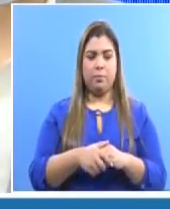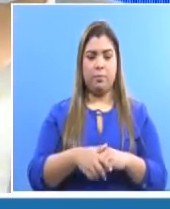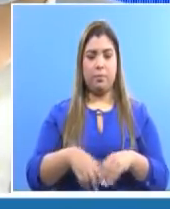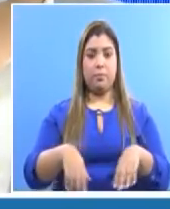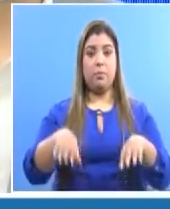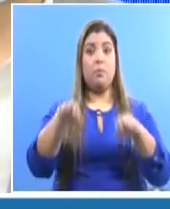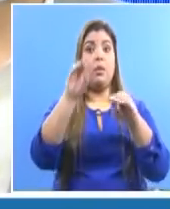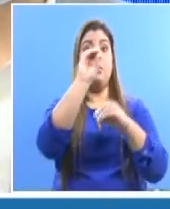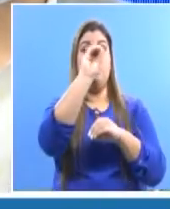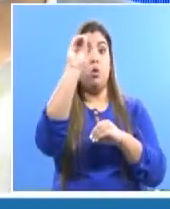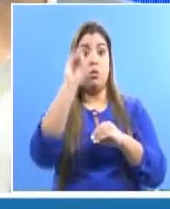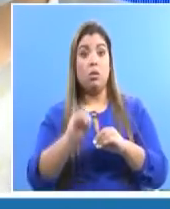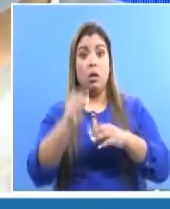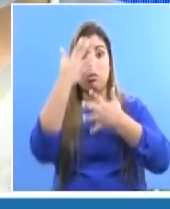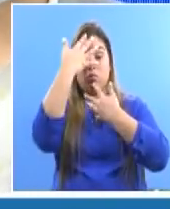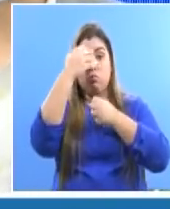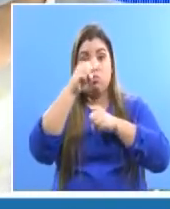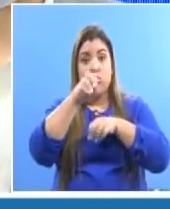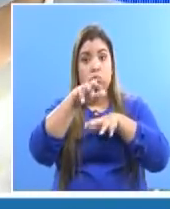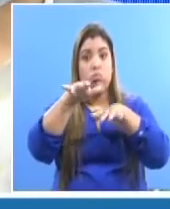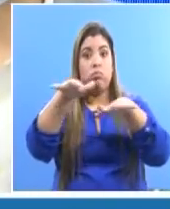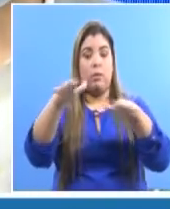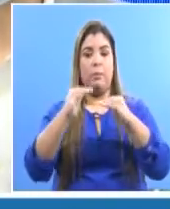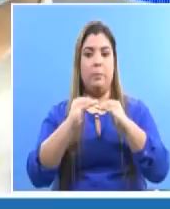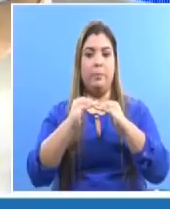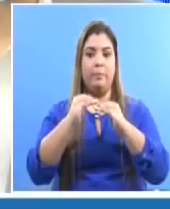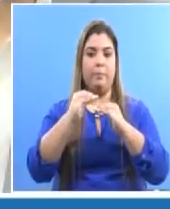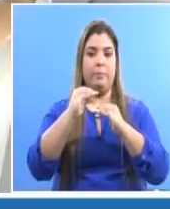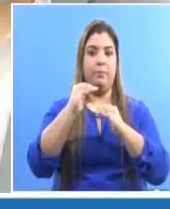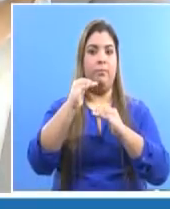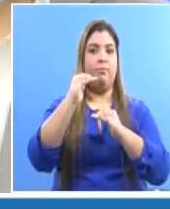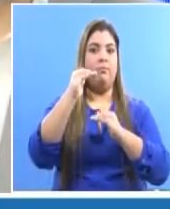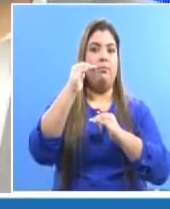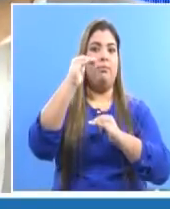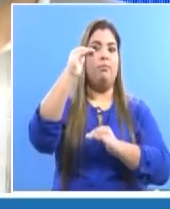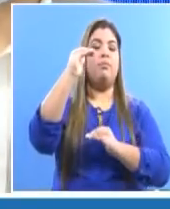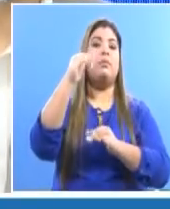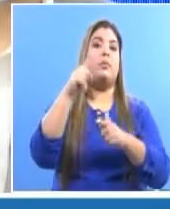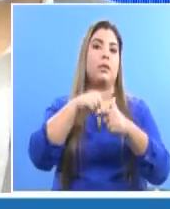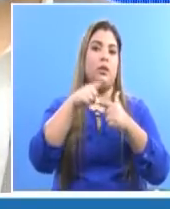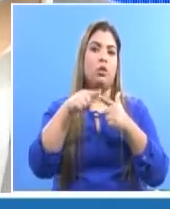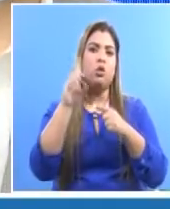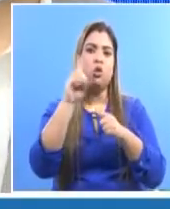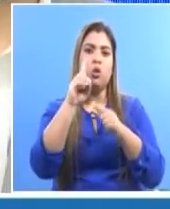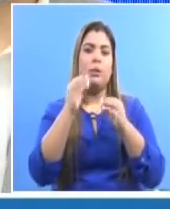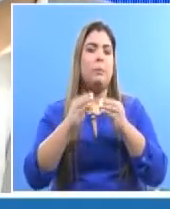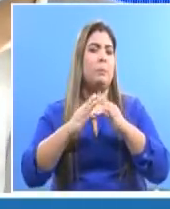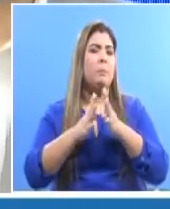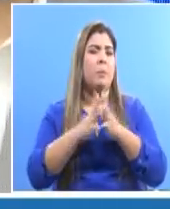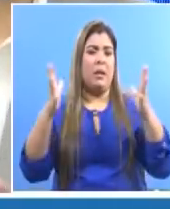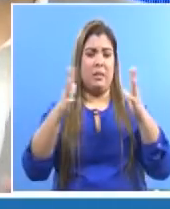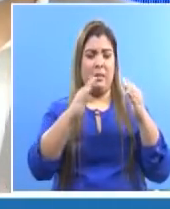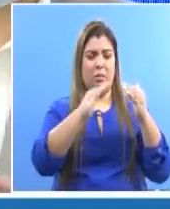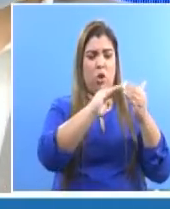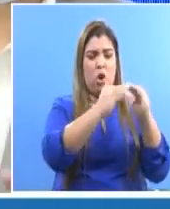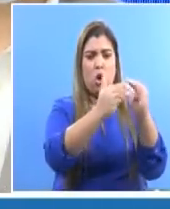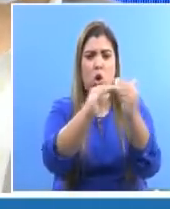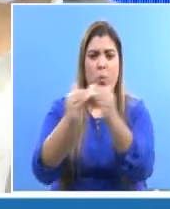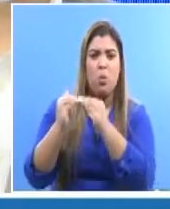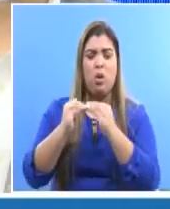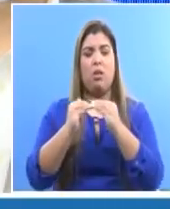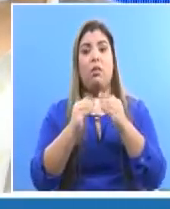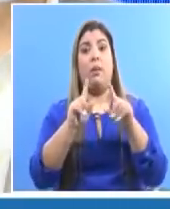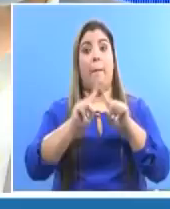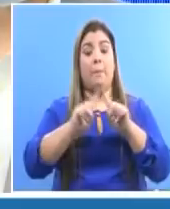de contagio en este momento está aumentando. Obviamente está localizada en algunos corregimientos, pero incluso aquellos